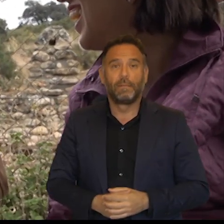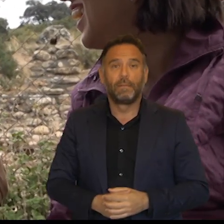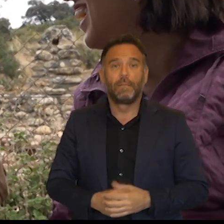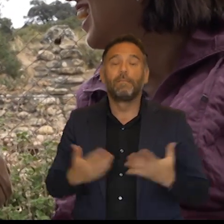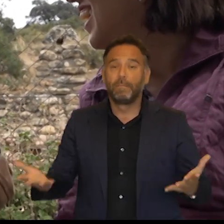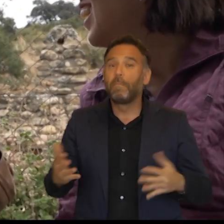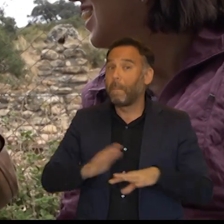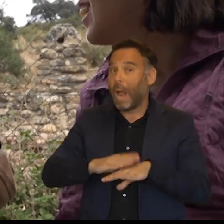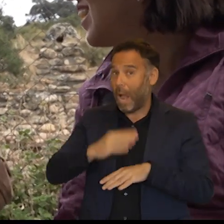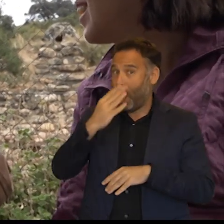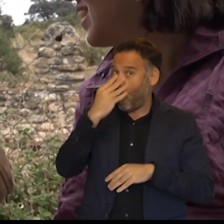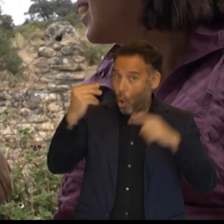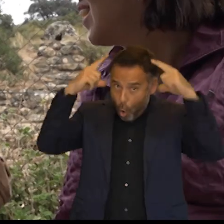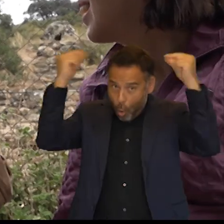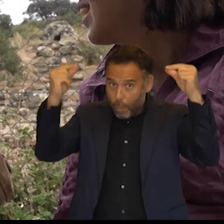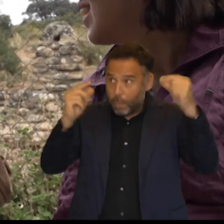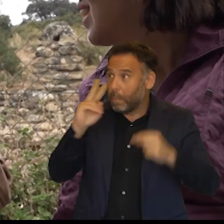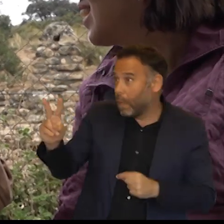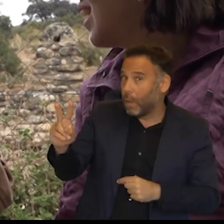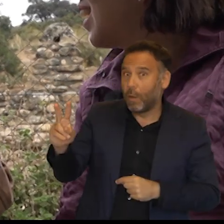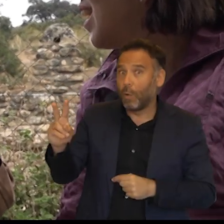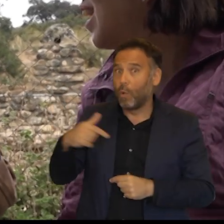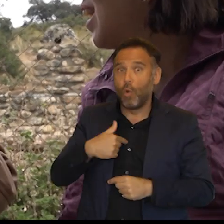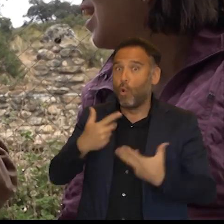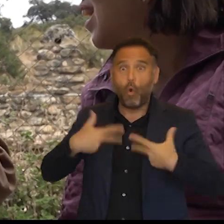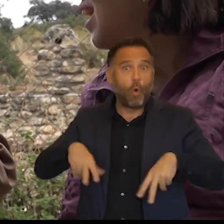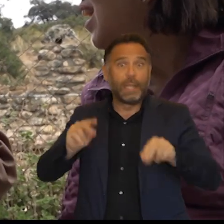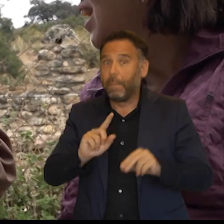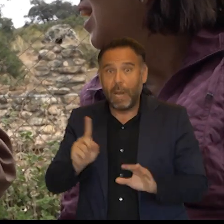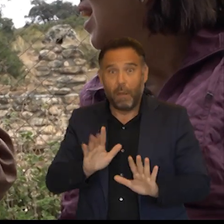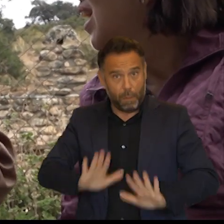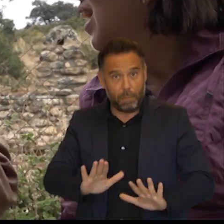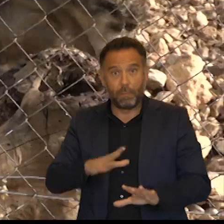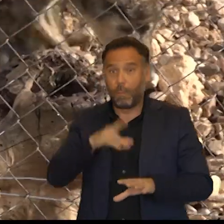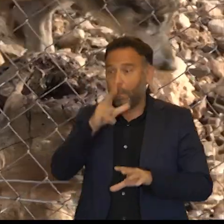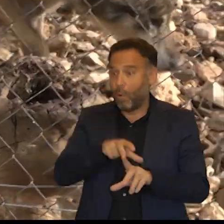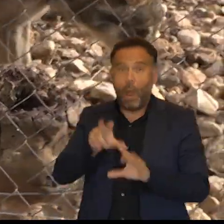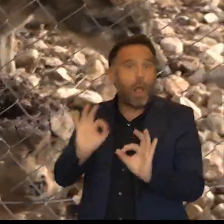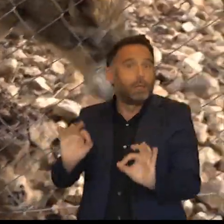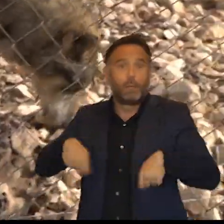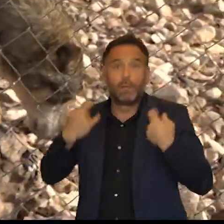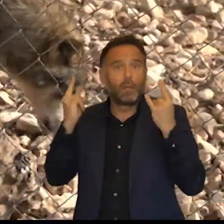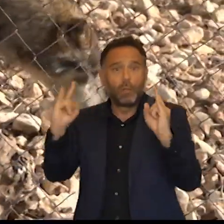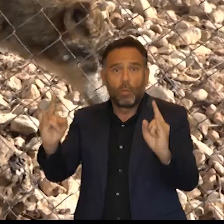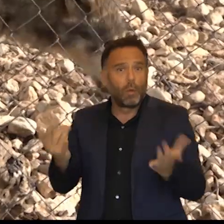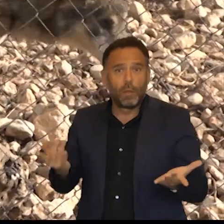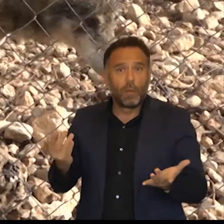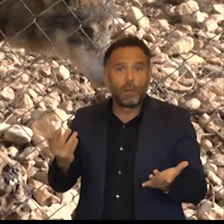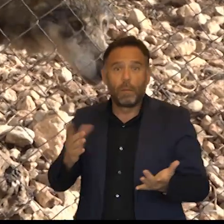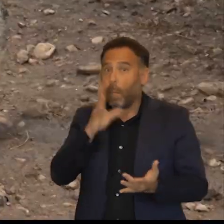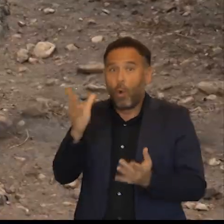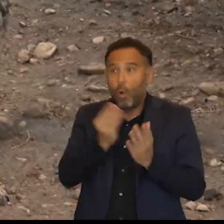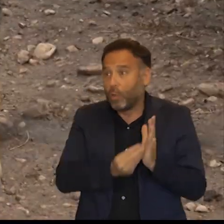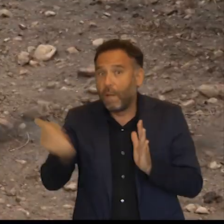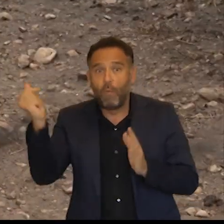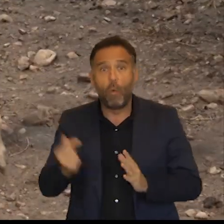es que, oh, mierda, no he terminado mi matanza. Porque eso en la naturaleza nunca existe. Ah, porque se fugan. Claro. Entonces